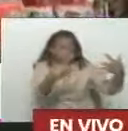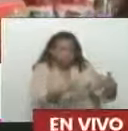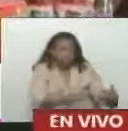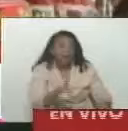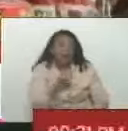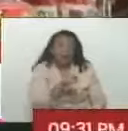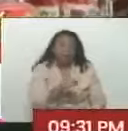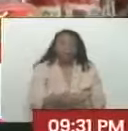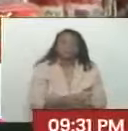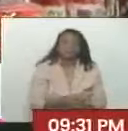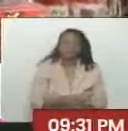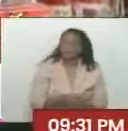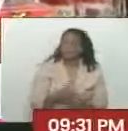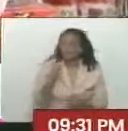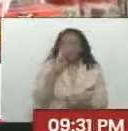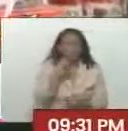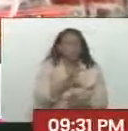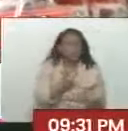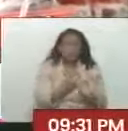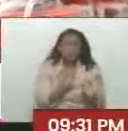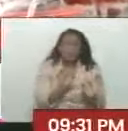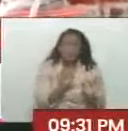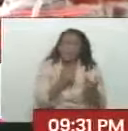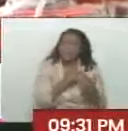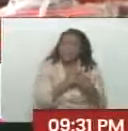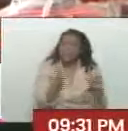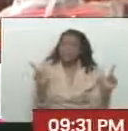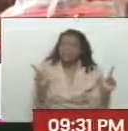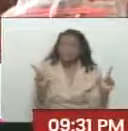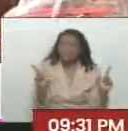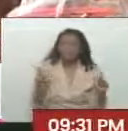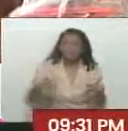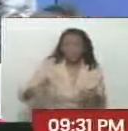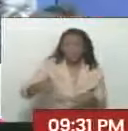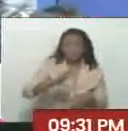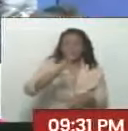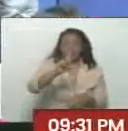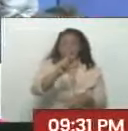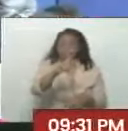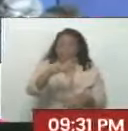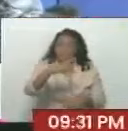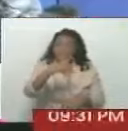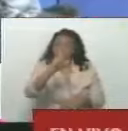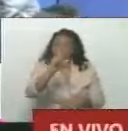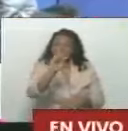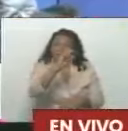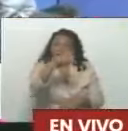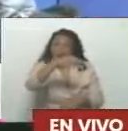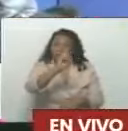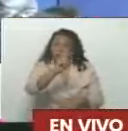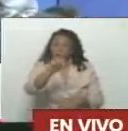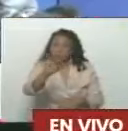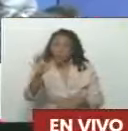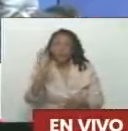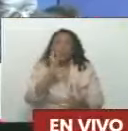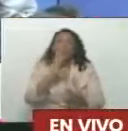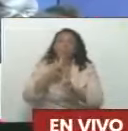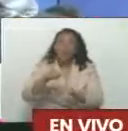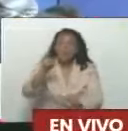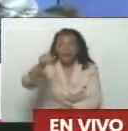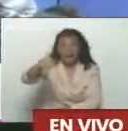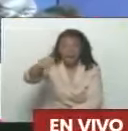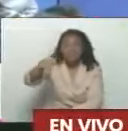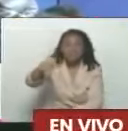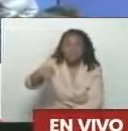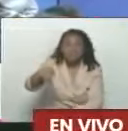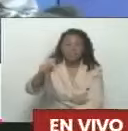Bueno, allí hay un caserío, caserío Independencia, que ahora le dicen el Playón. El Playón. Que se cuenta que allí